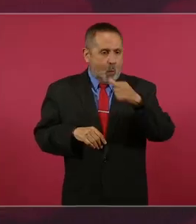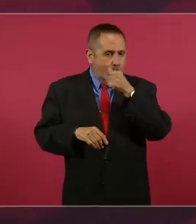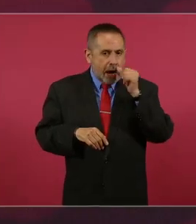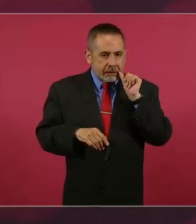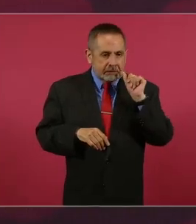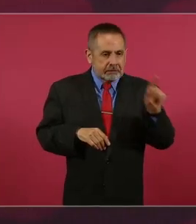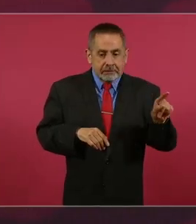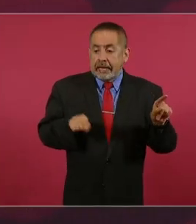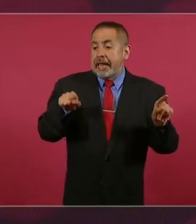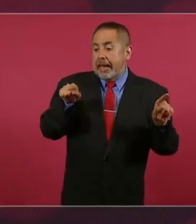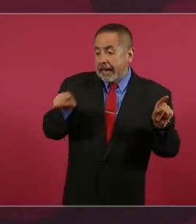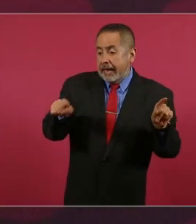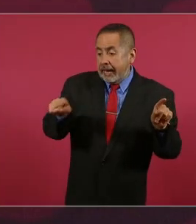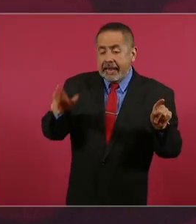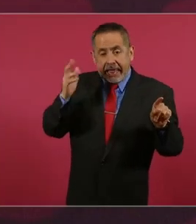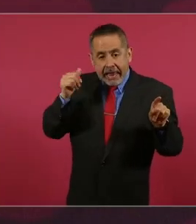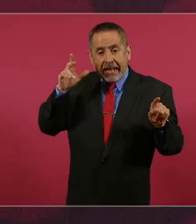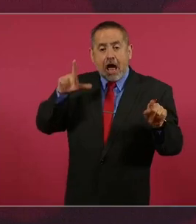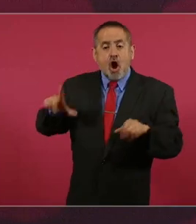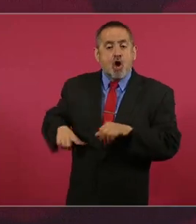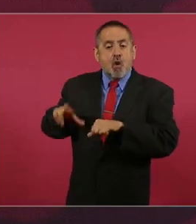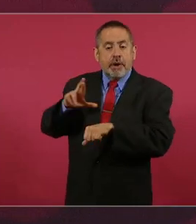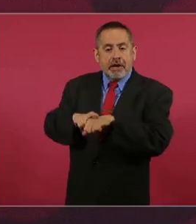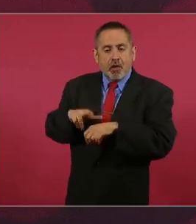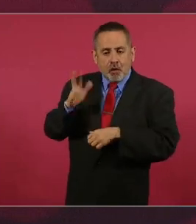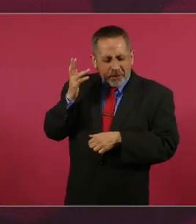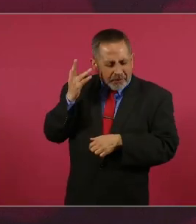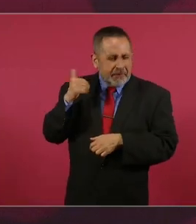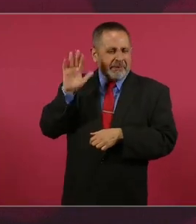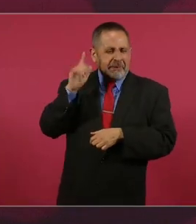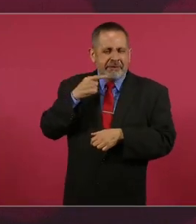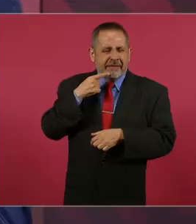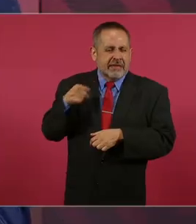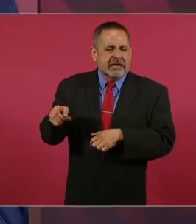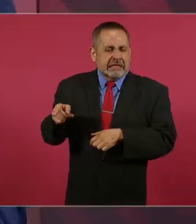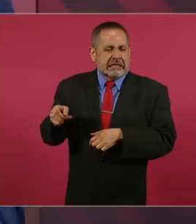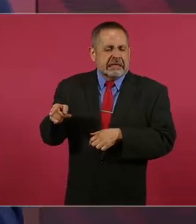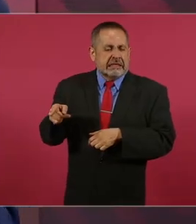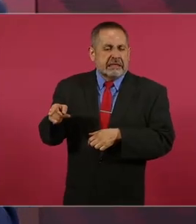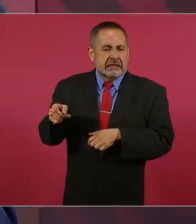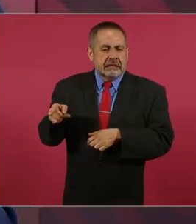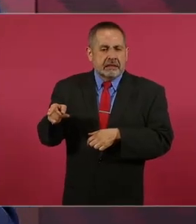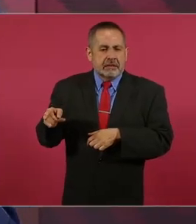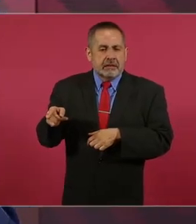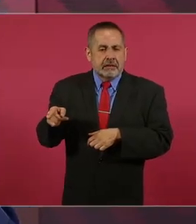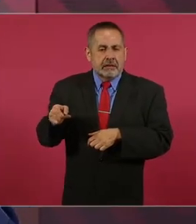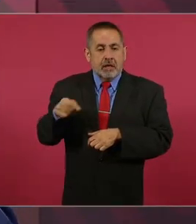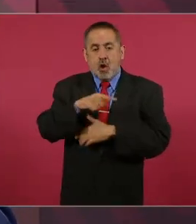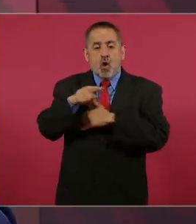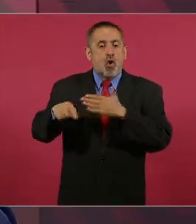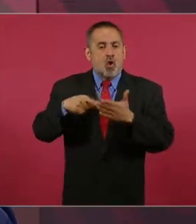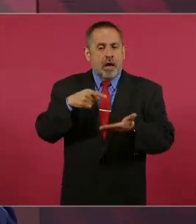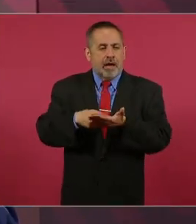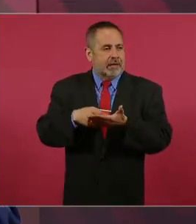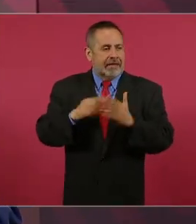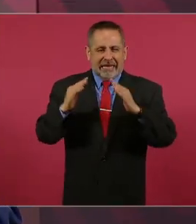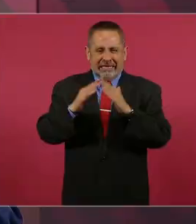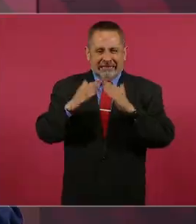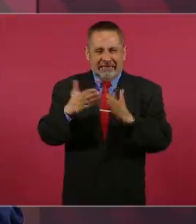era el gobernador, se acostumbraba antes que el palacio tenía un